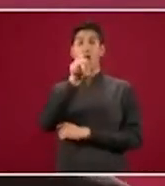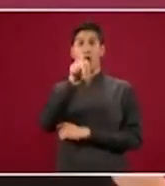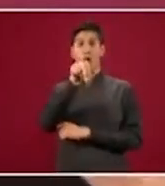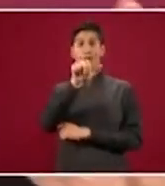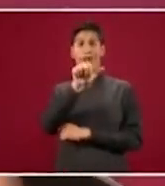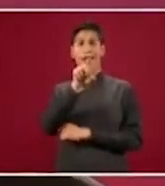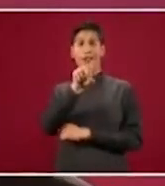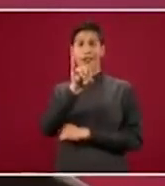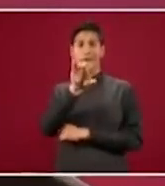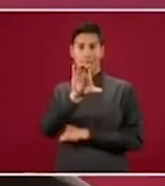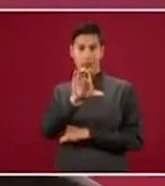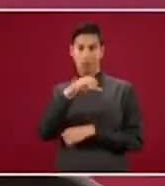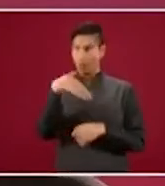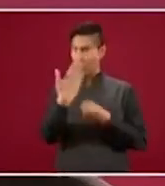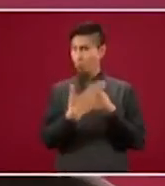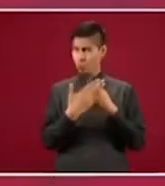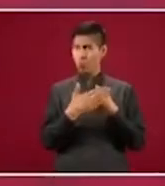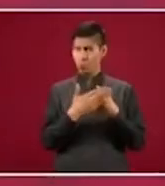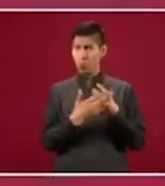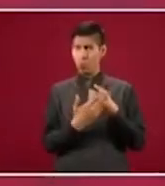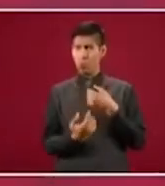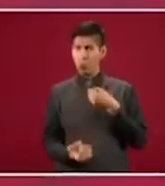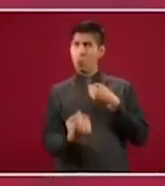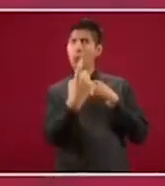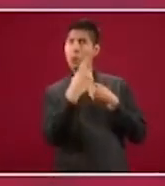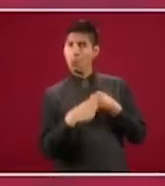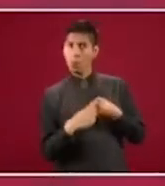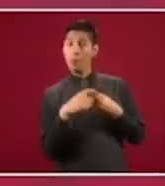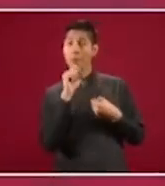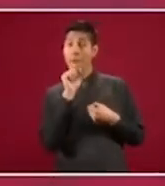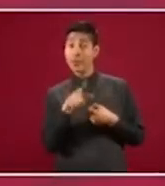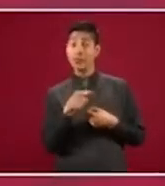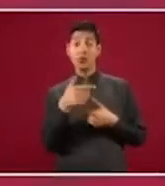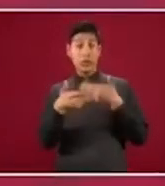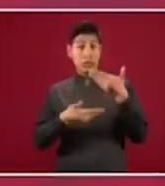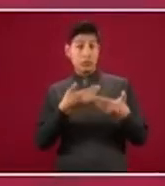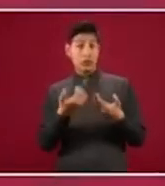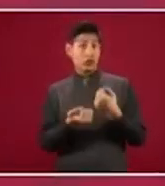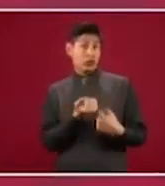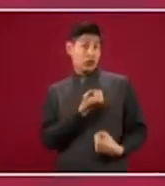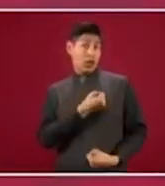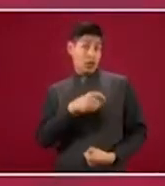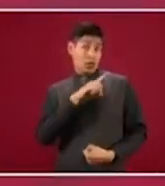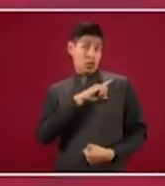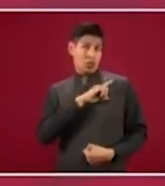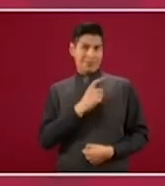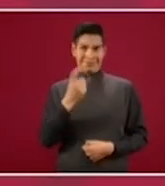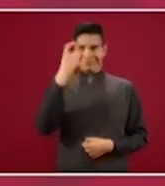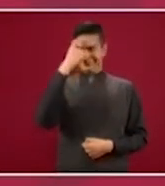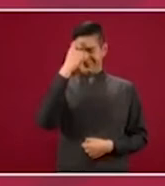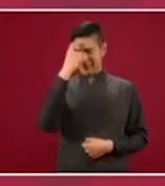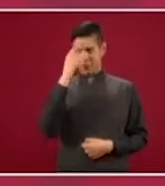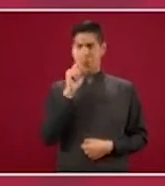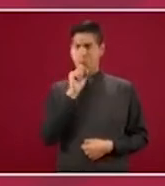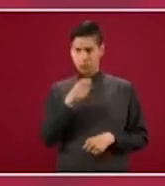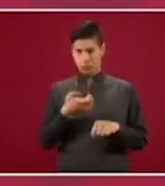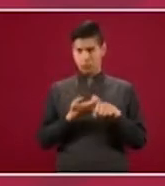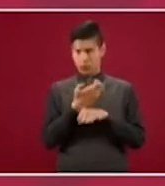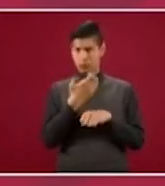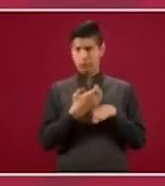que próximamente se integrará junto con los servicios de salud mental en una sola entidad, está trabajando